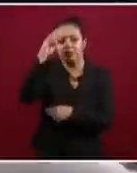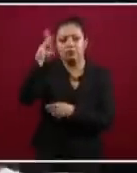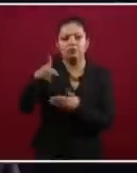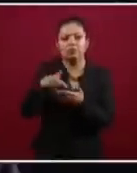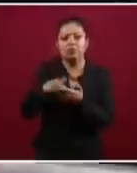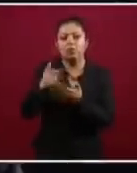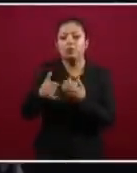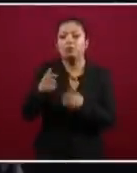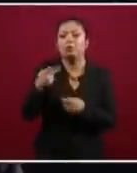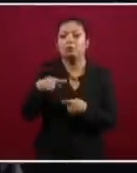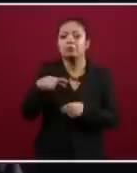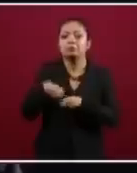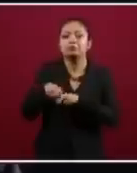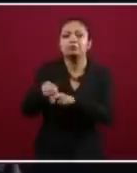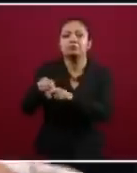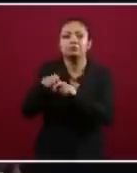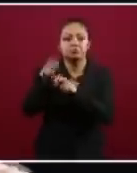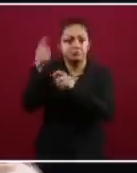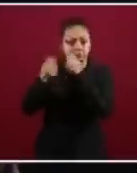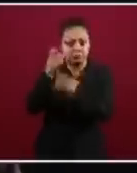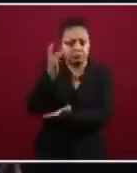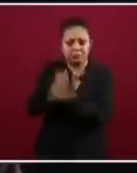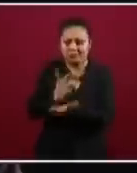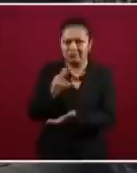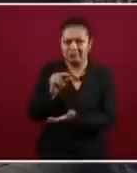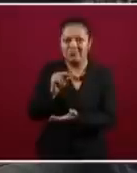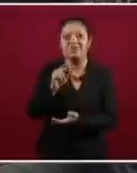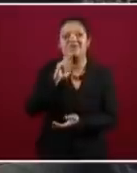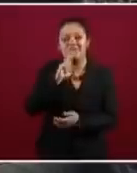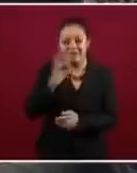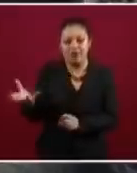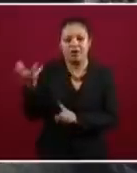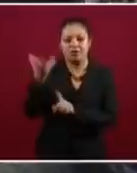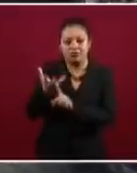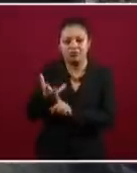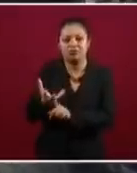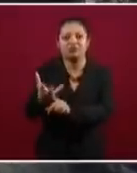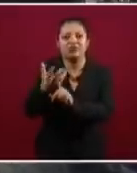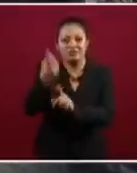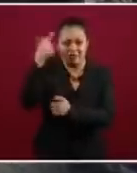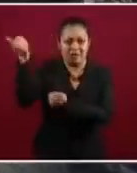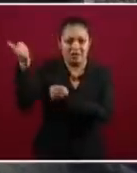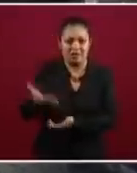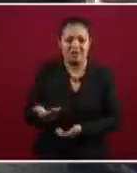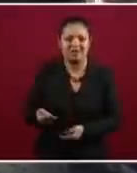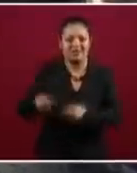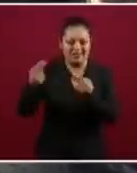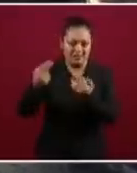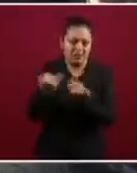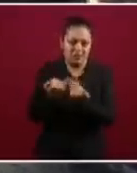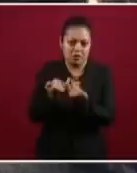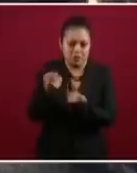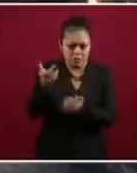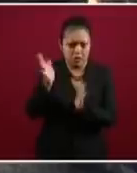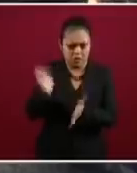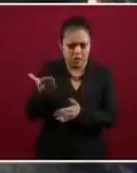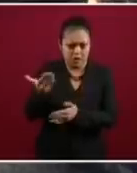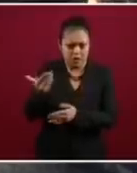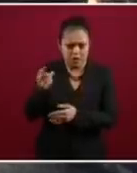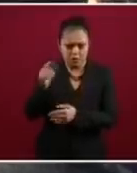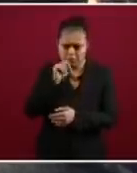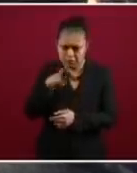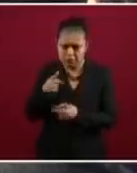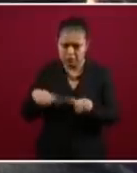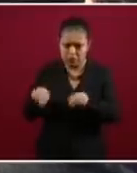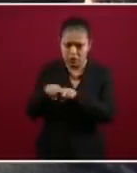del pasaje ni del turismo, si hay ya esa derivación que se esté planeando. Y usted ya lo tocó también hace rato,